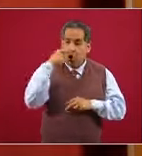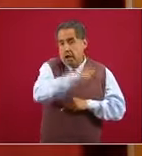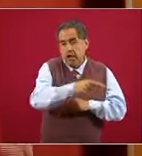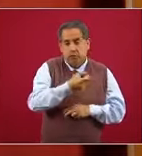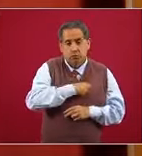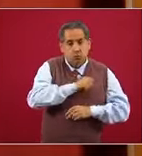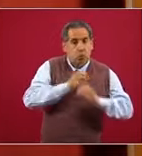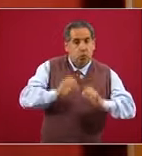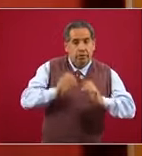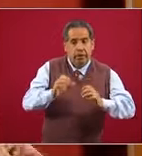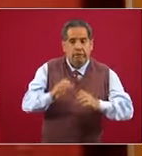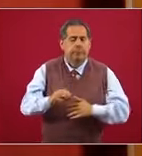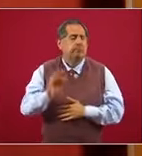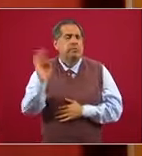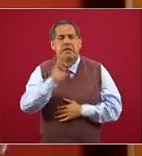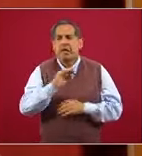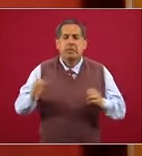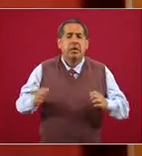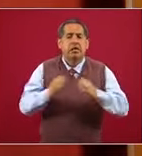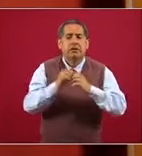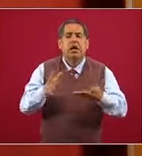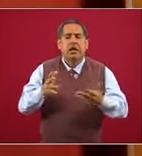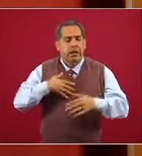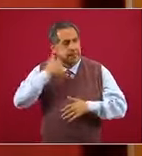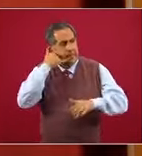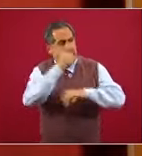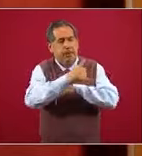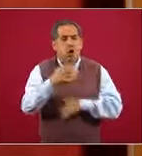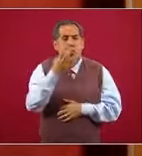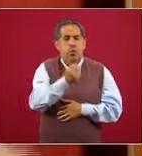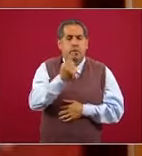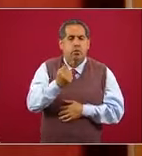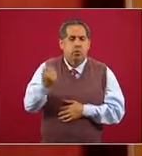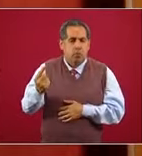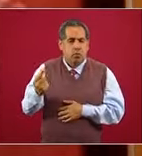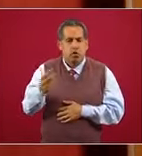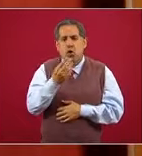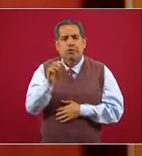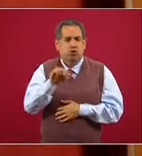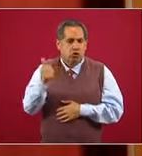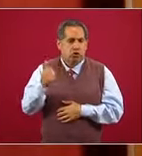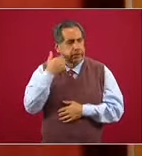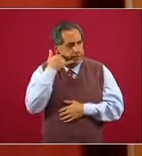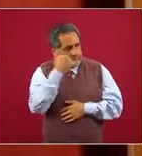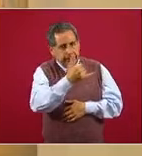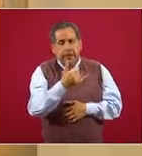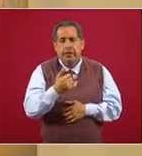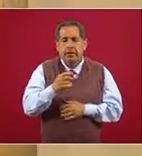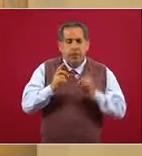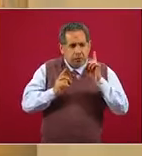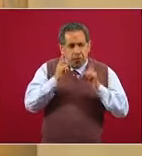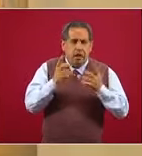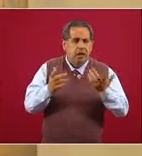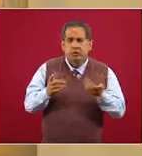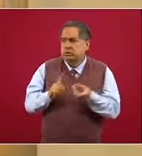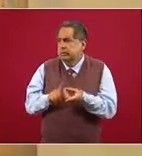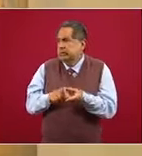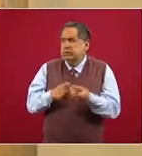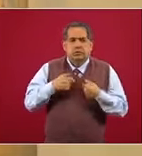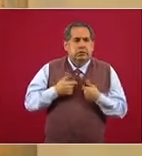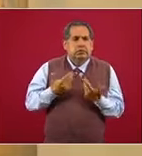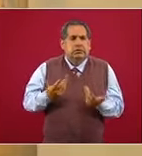su salud. Si tiene una emergencia, marque al 911, ahí le podrán atender. También, si tienen dudas sobre en dónde se